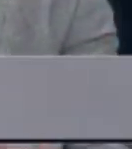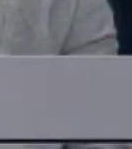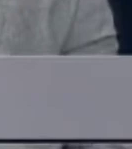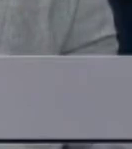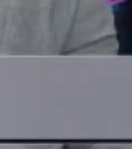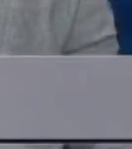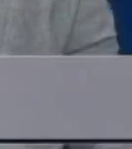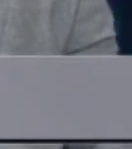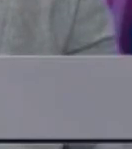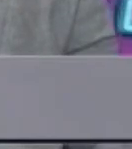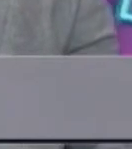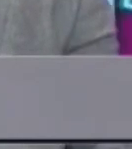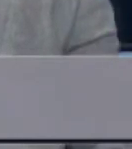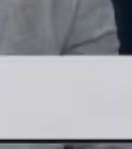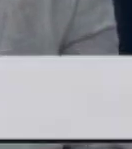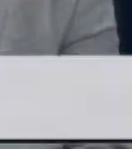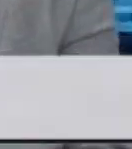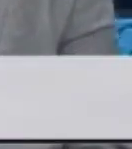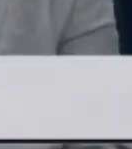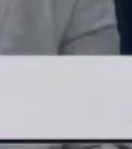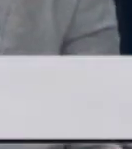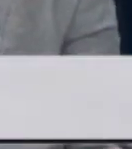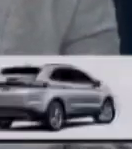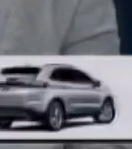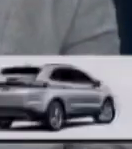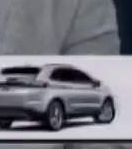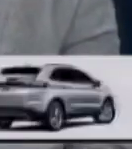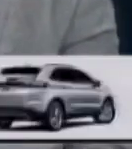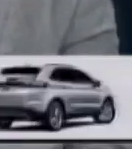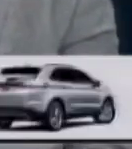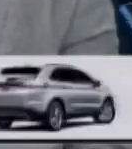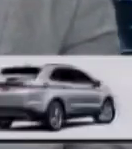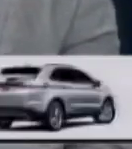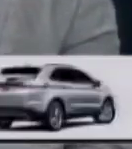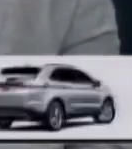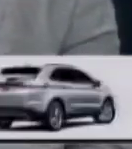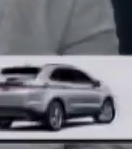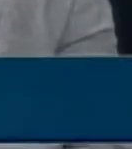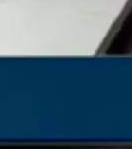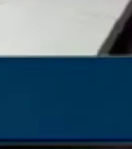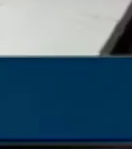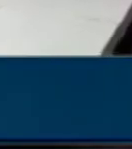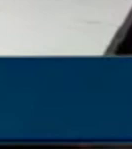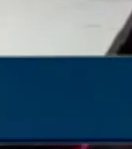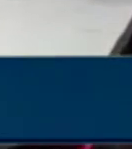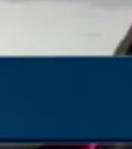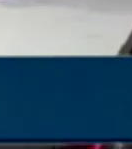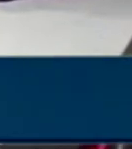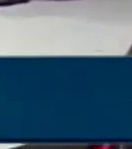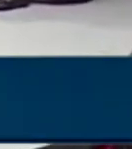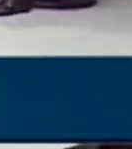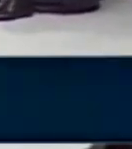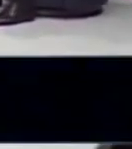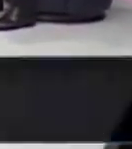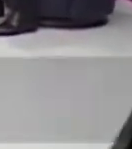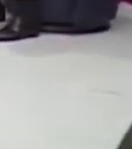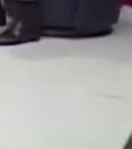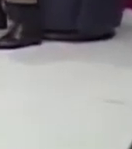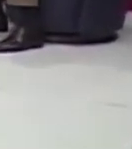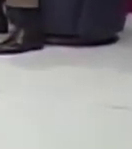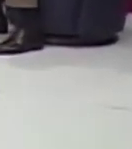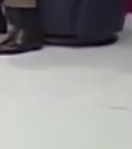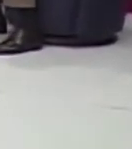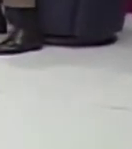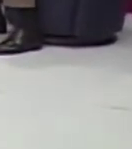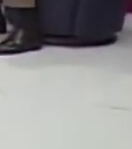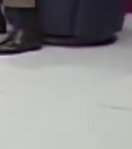community and municipalities. And it means we need to certify more than 8,000 people every year to cope with this development.